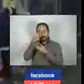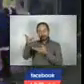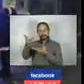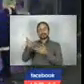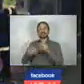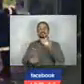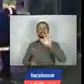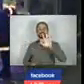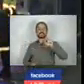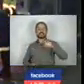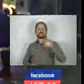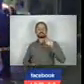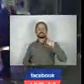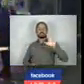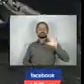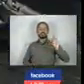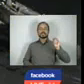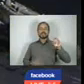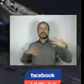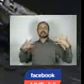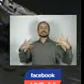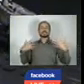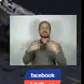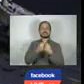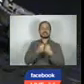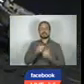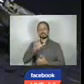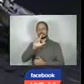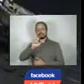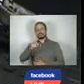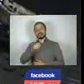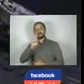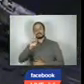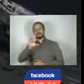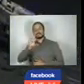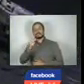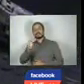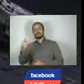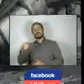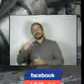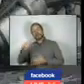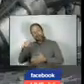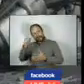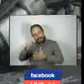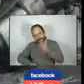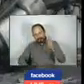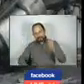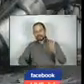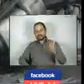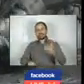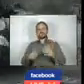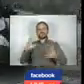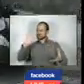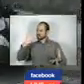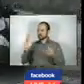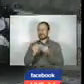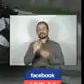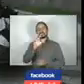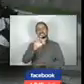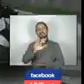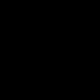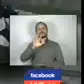,150 accidentes de tránsito, 3,130 lesionados y un total de 350